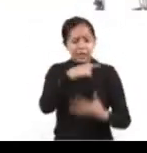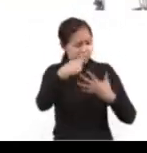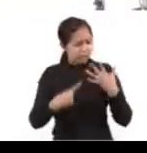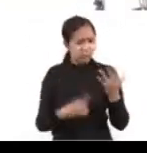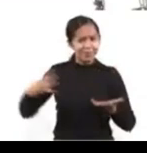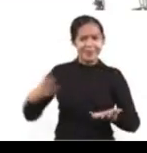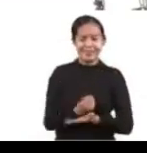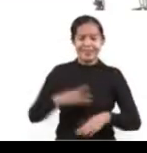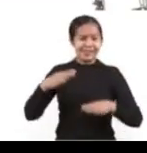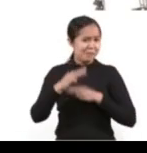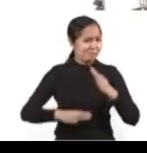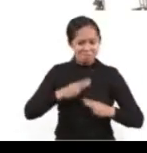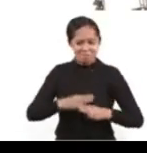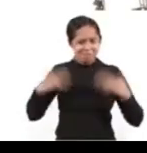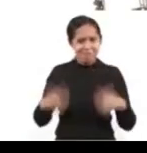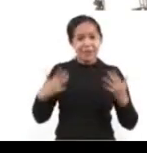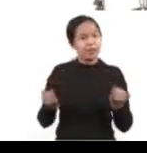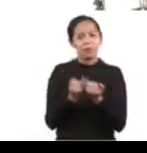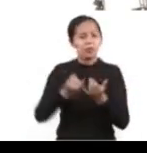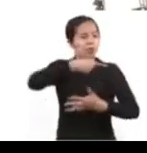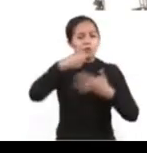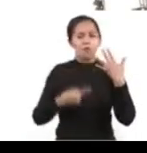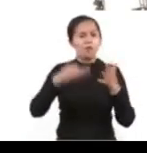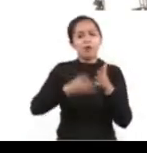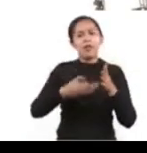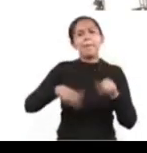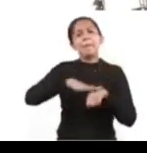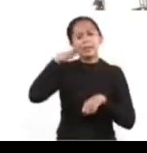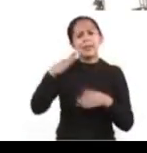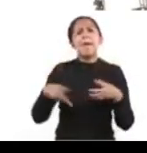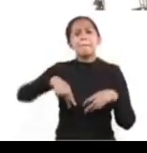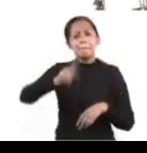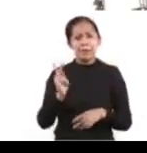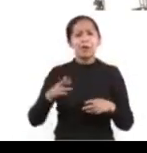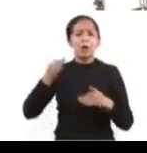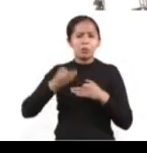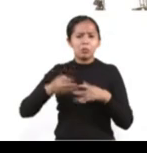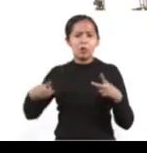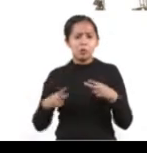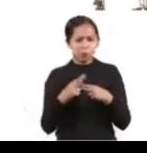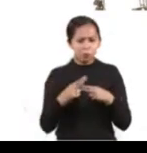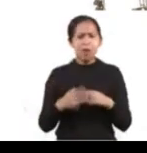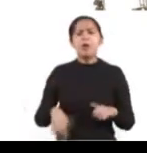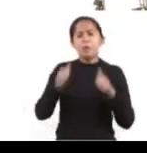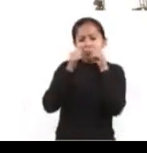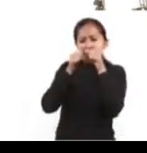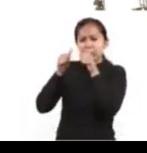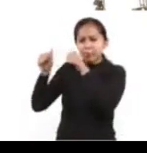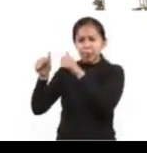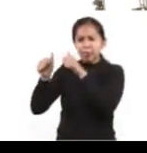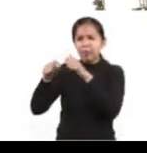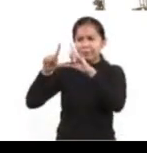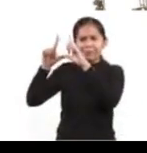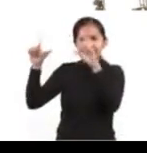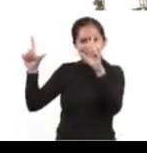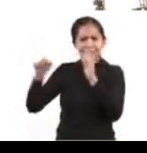mundiales y la lista todavía seguimos extensa. Pero queremos hacer una pausa para que ustedes dirijan un poco su mirada a la parte